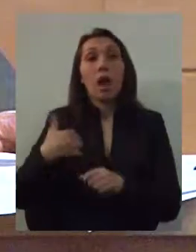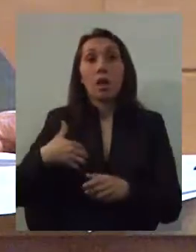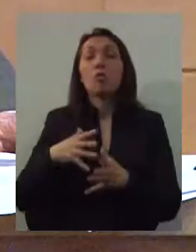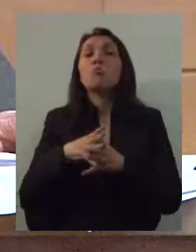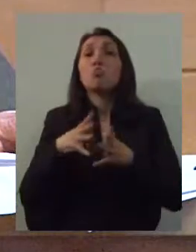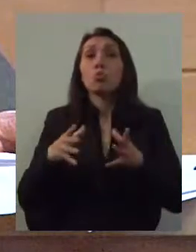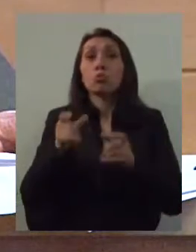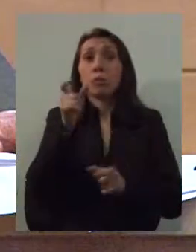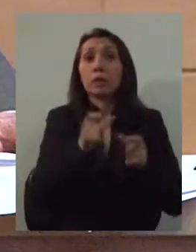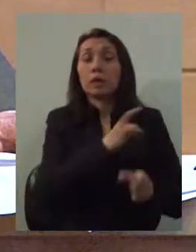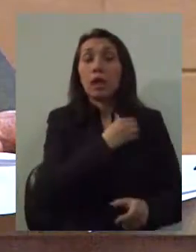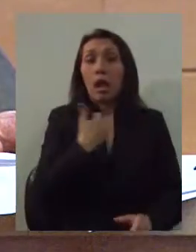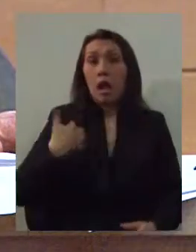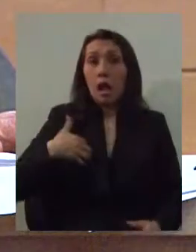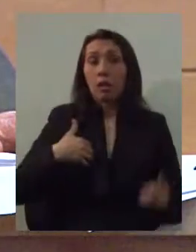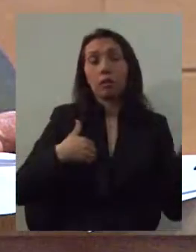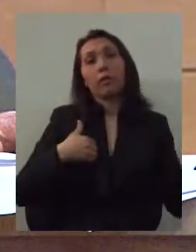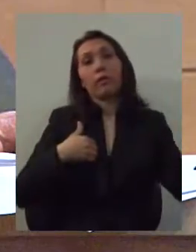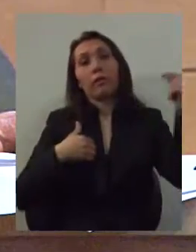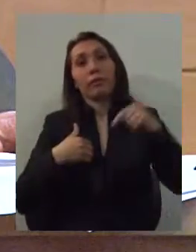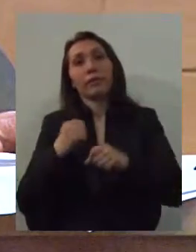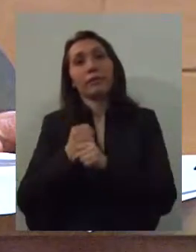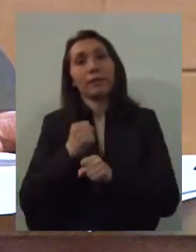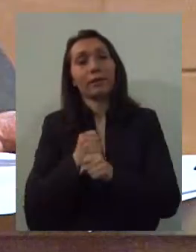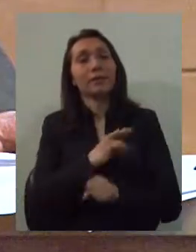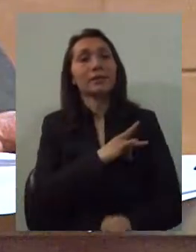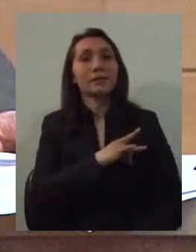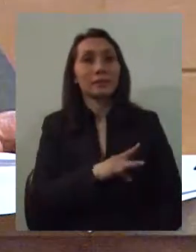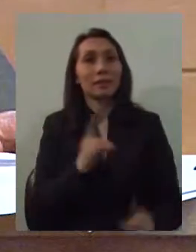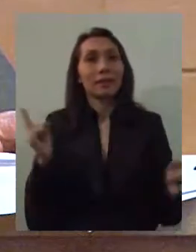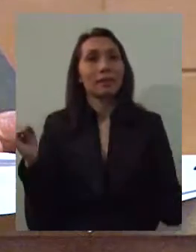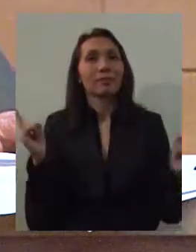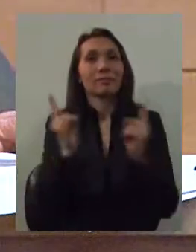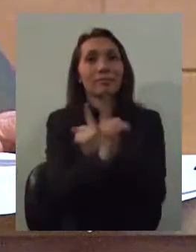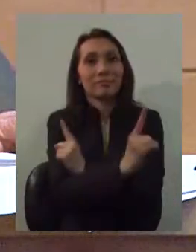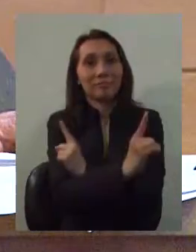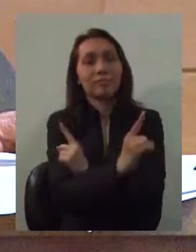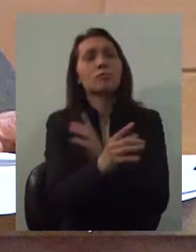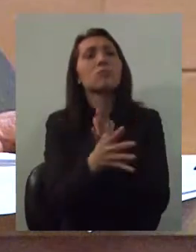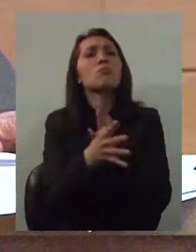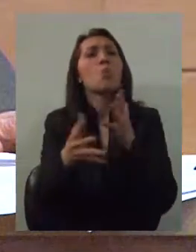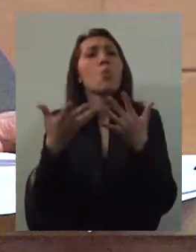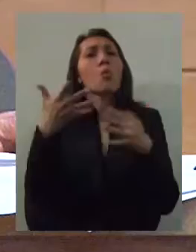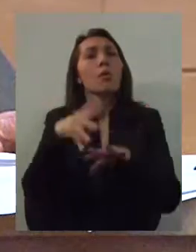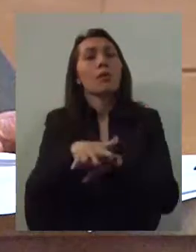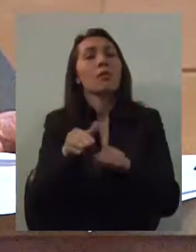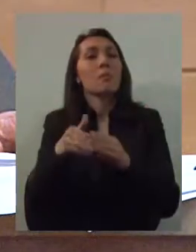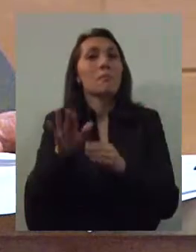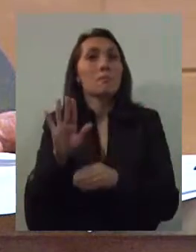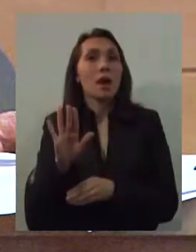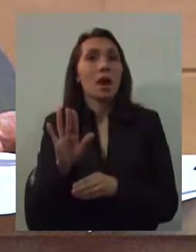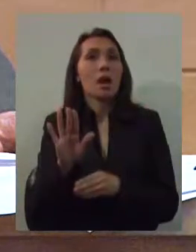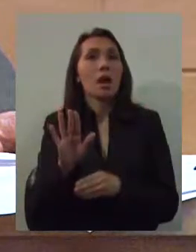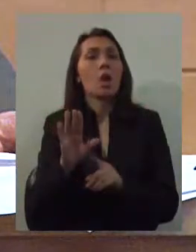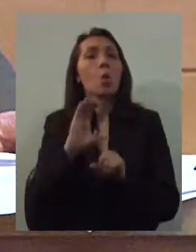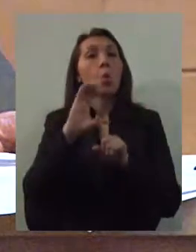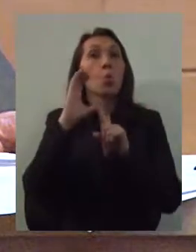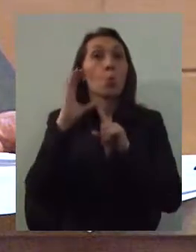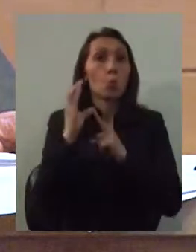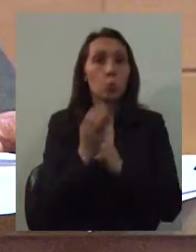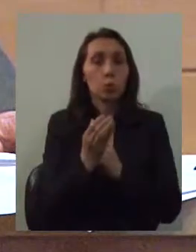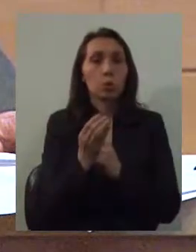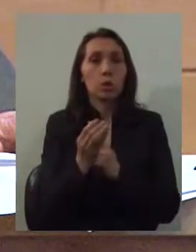muchos argentinos que vienen a trabajar a Chile. Tenemos cada vez una integración mayor en lo cultural.